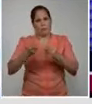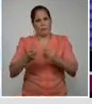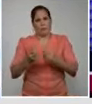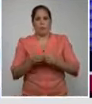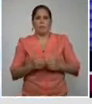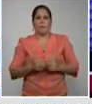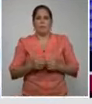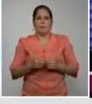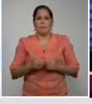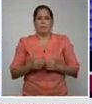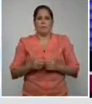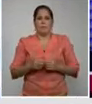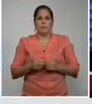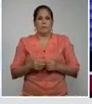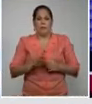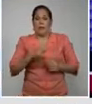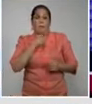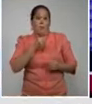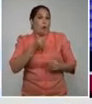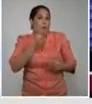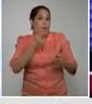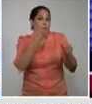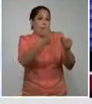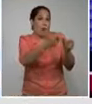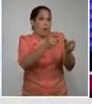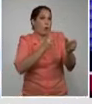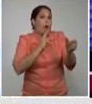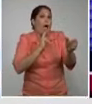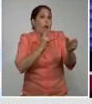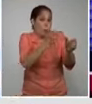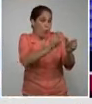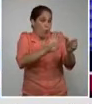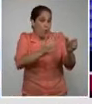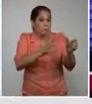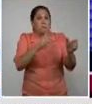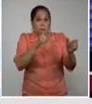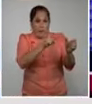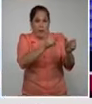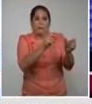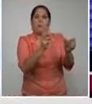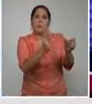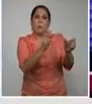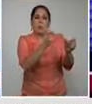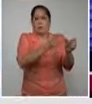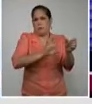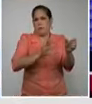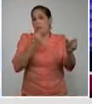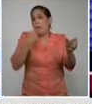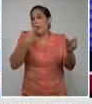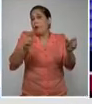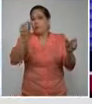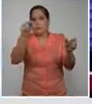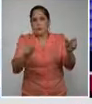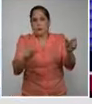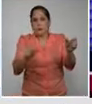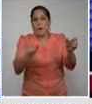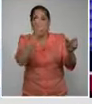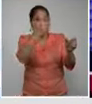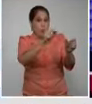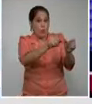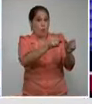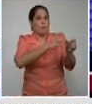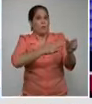eficacia. Es decir, una vez que completa el seguimiento. Y los individuos que recibieron 2 dosis y se demuestra que el esquema es